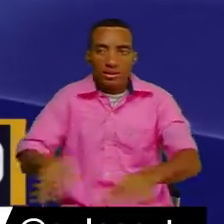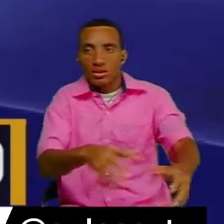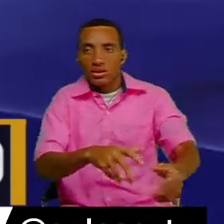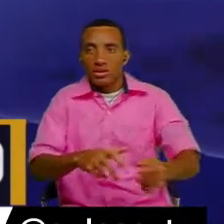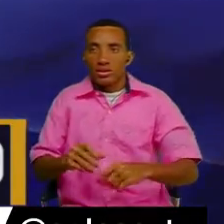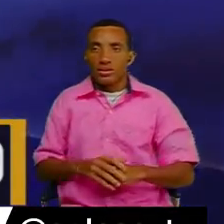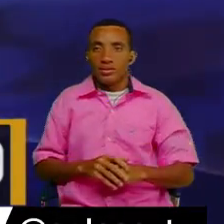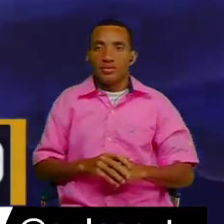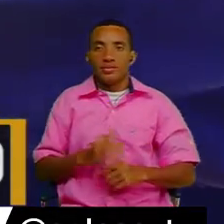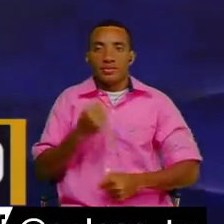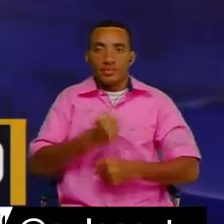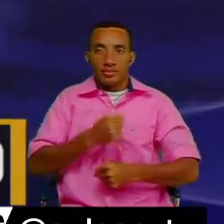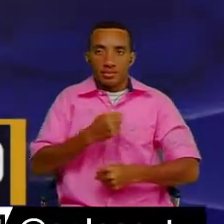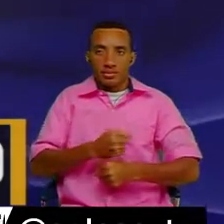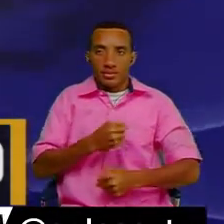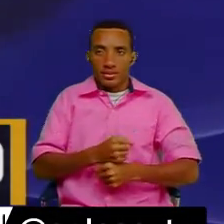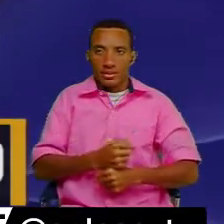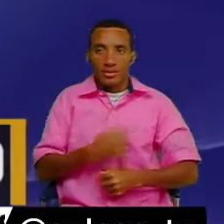pues trabajo no.